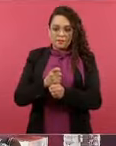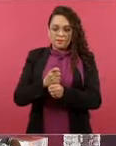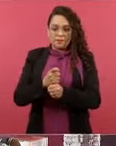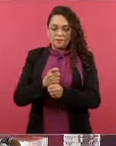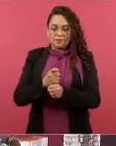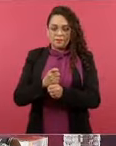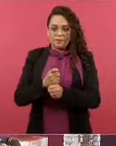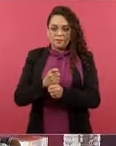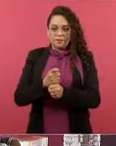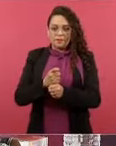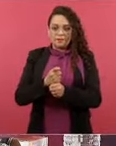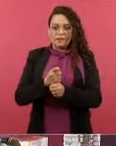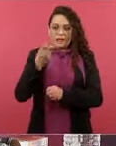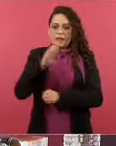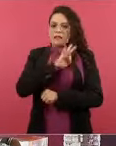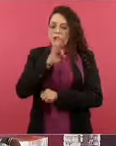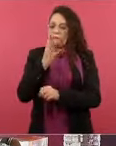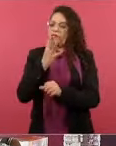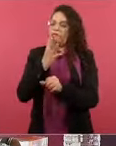En el caso de